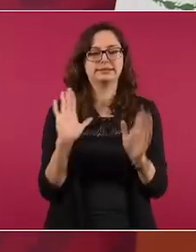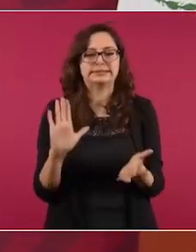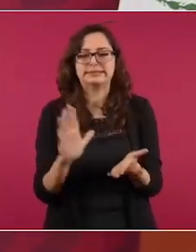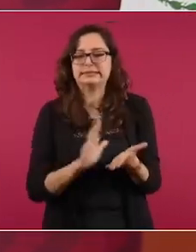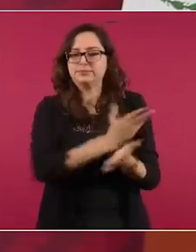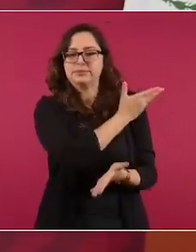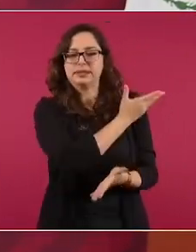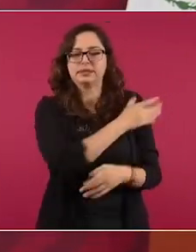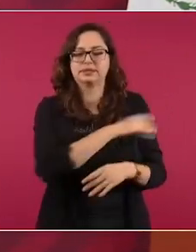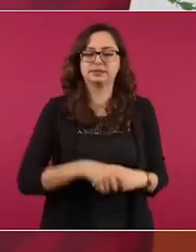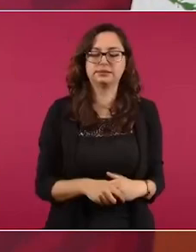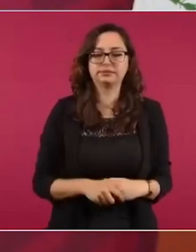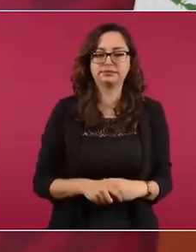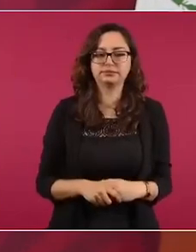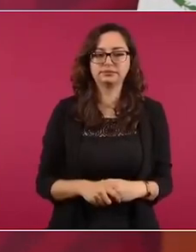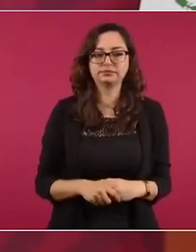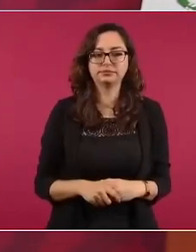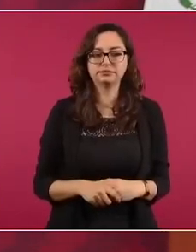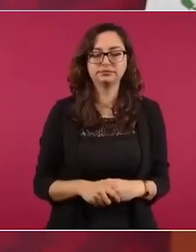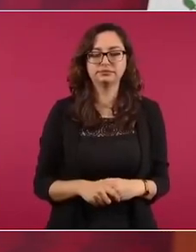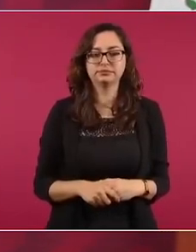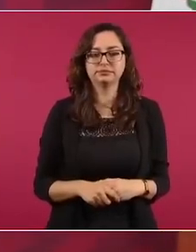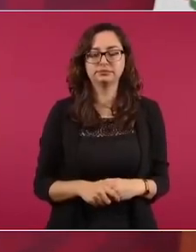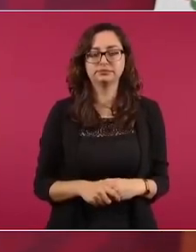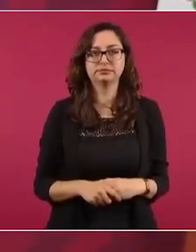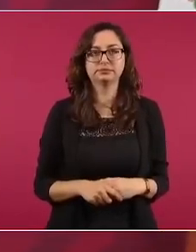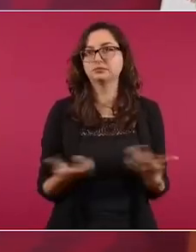¿Cómo es posible que, presidente,